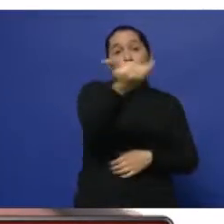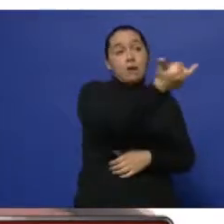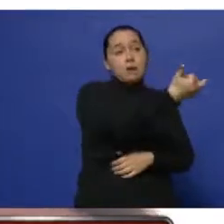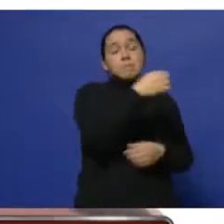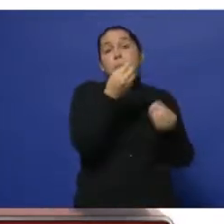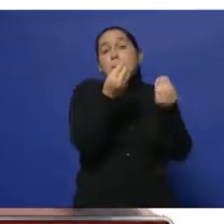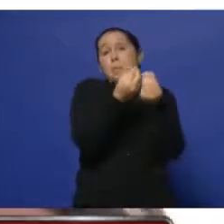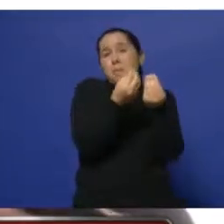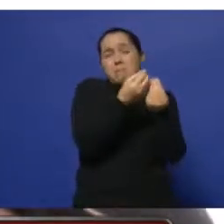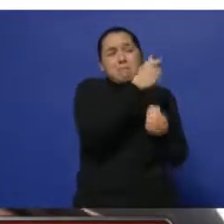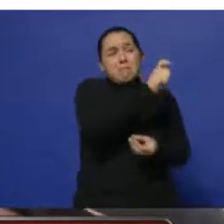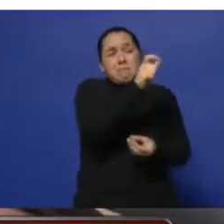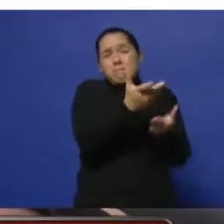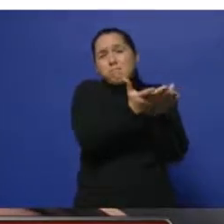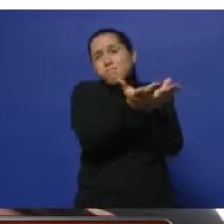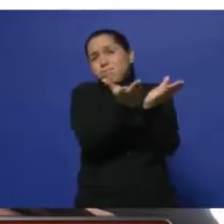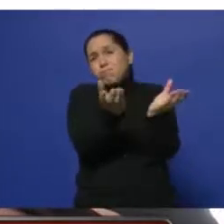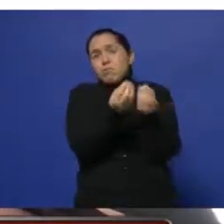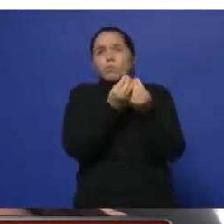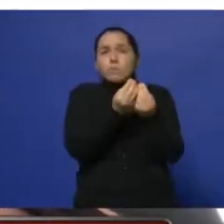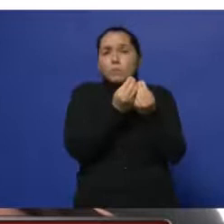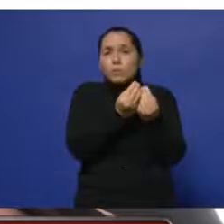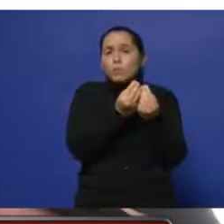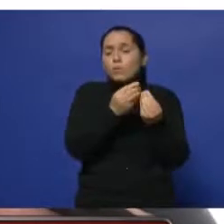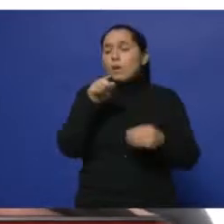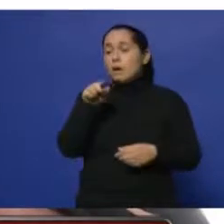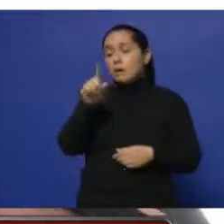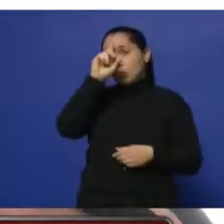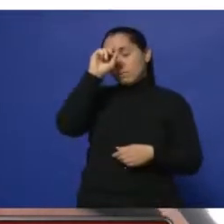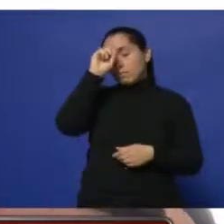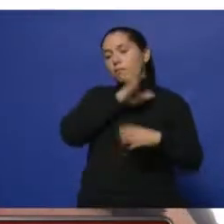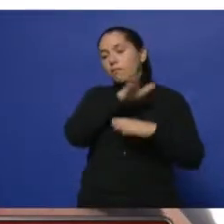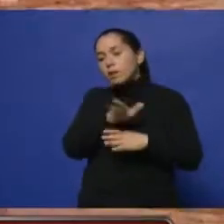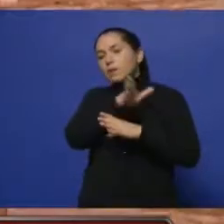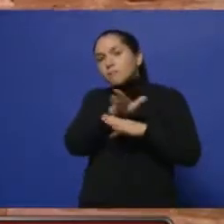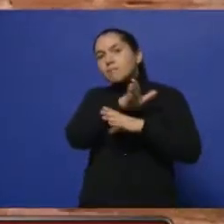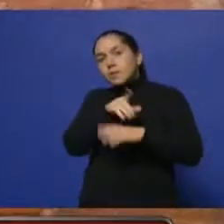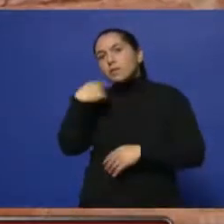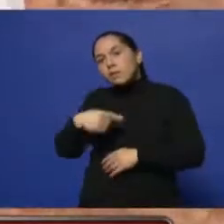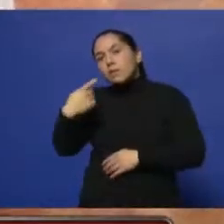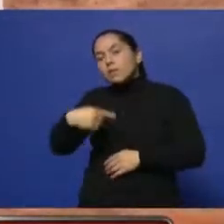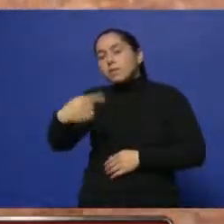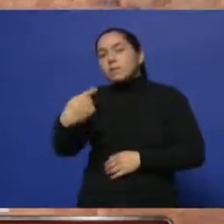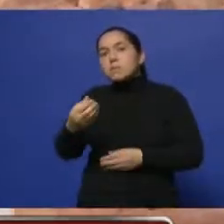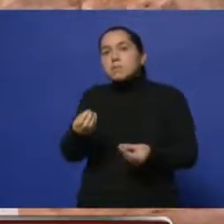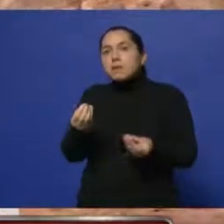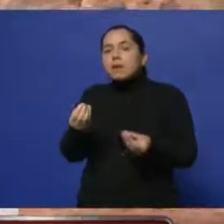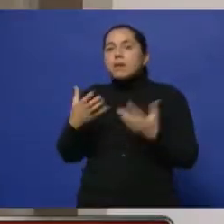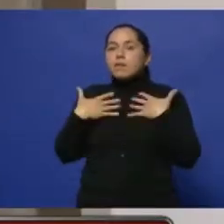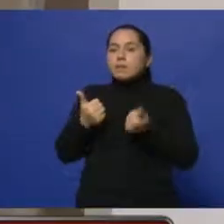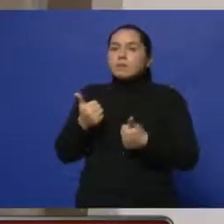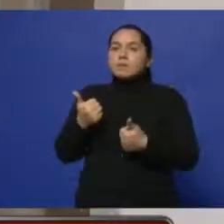poblado y que tomó siempre como referencia al hospital, no solo para la atención secundaria o de mayor gravedad,